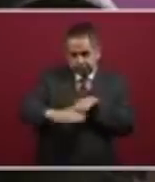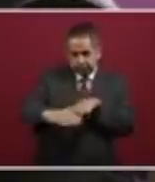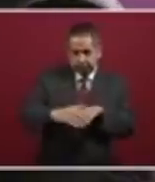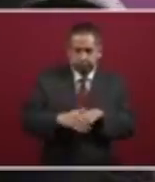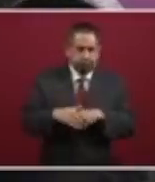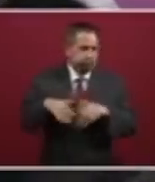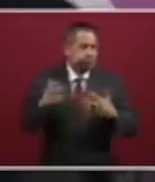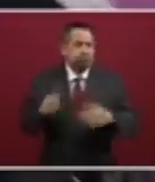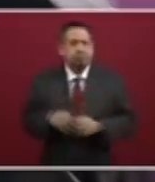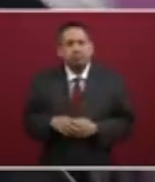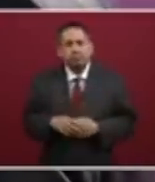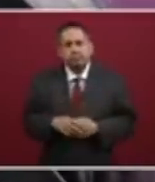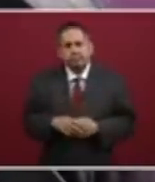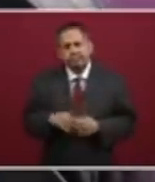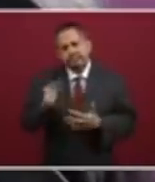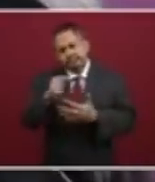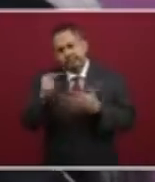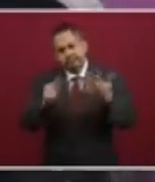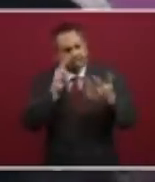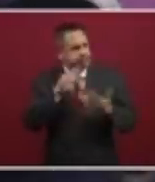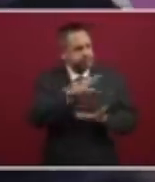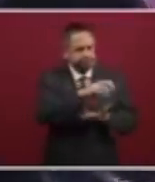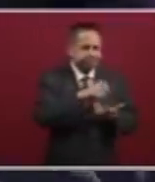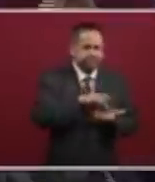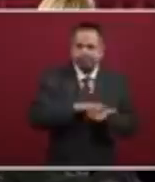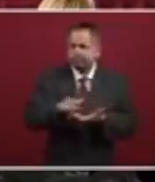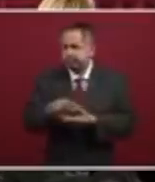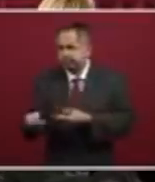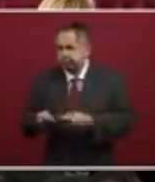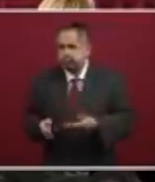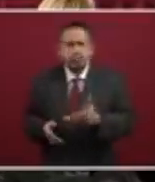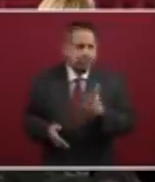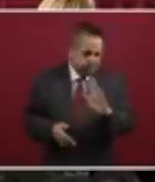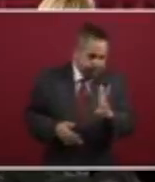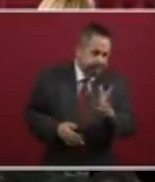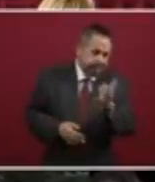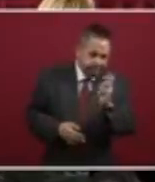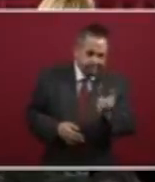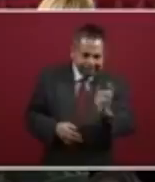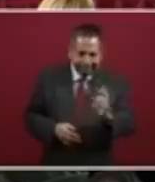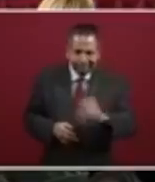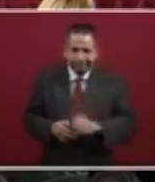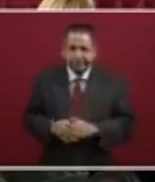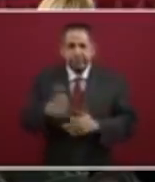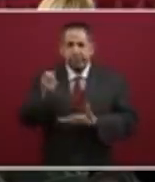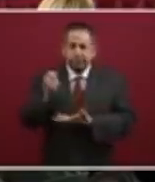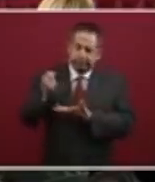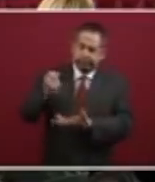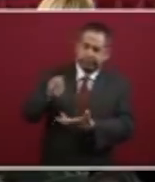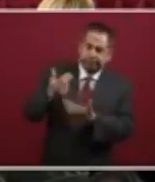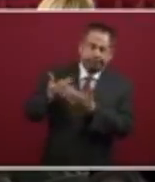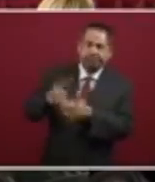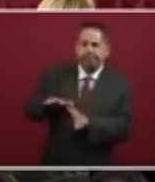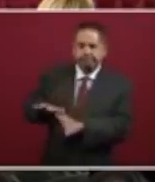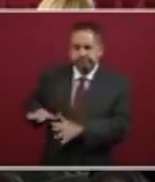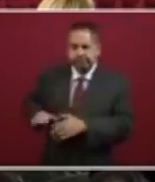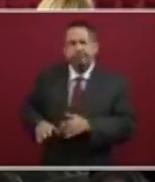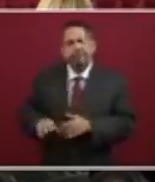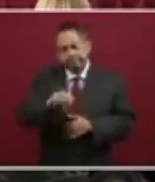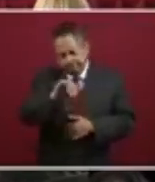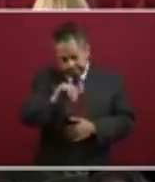todo lo que pueda hacerse con este apoyo. Entonces, es un poco por la cuestión del presupuesto. O sea, sí